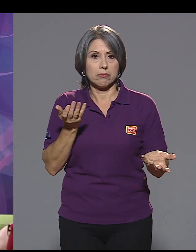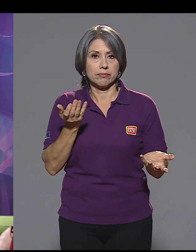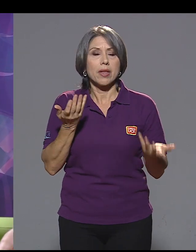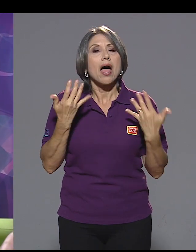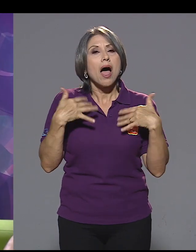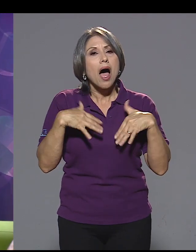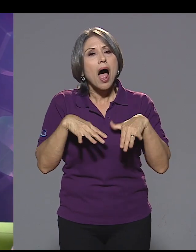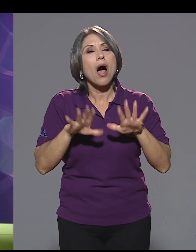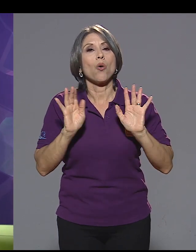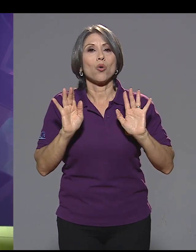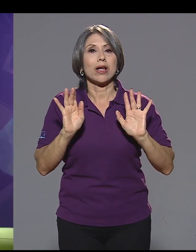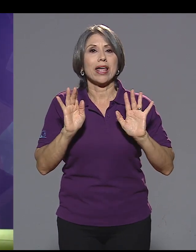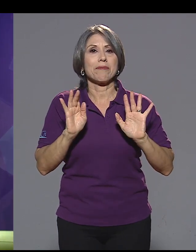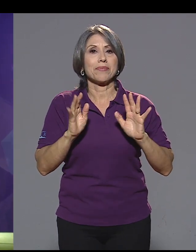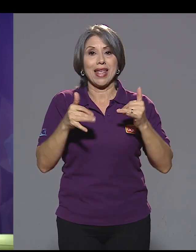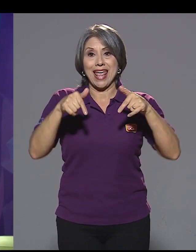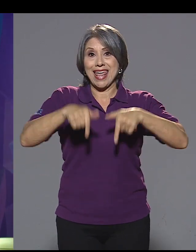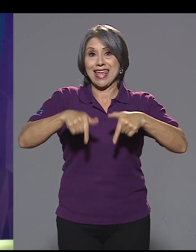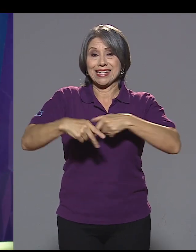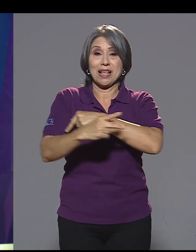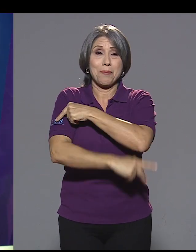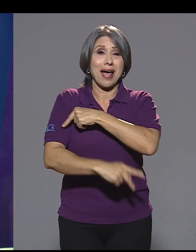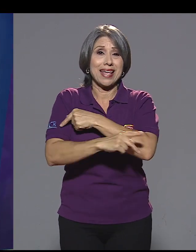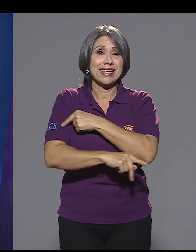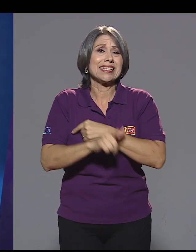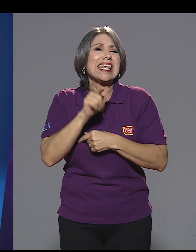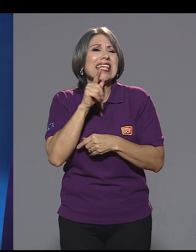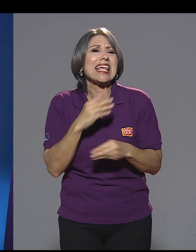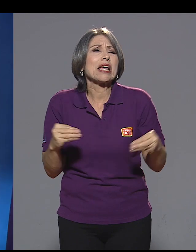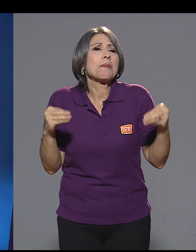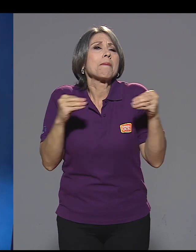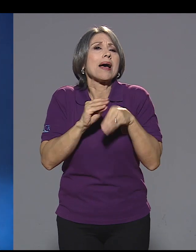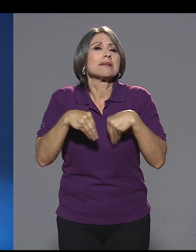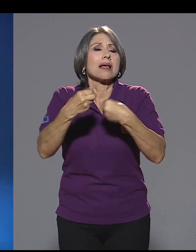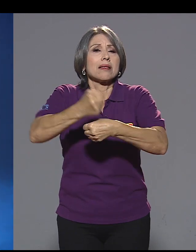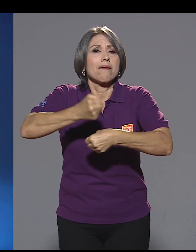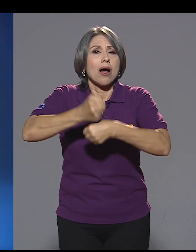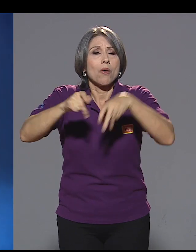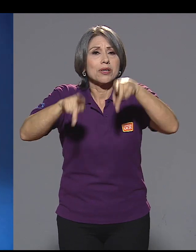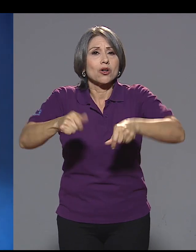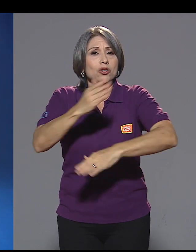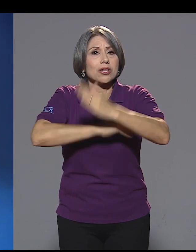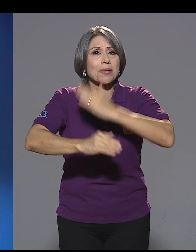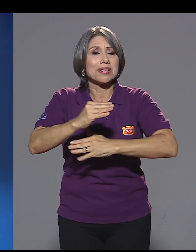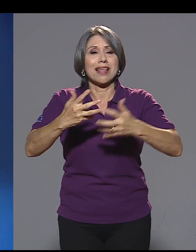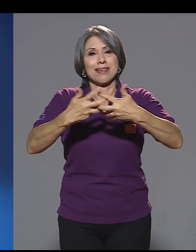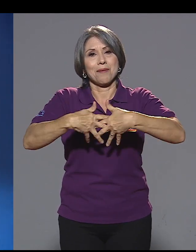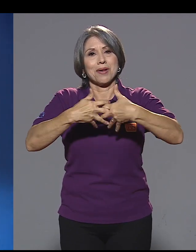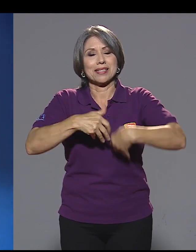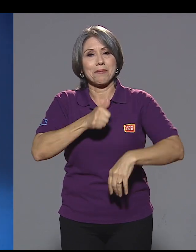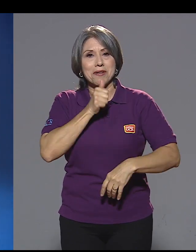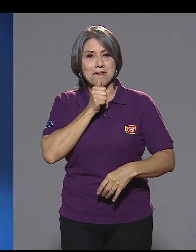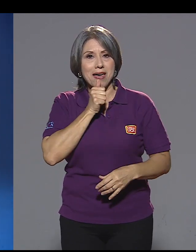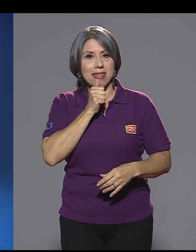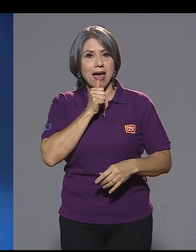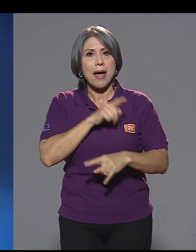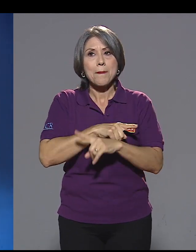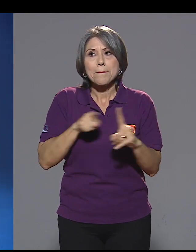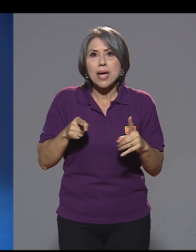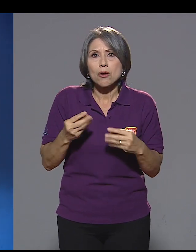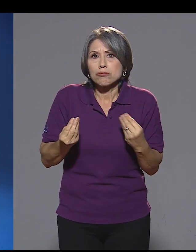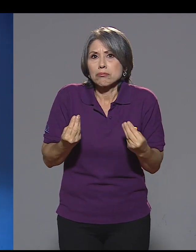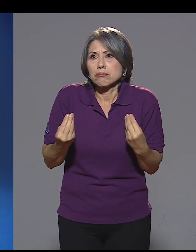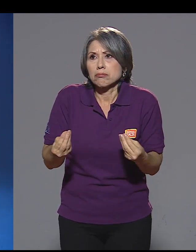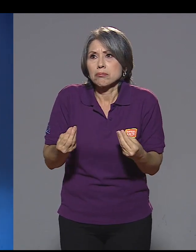privada. Aunque el gran empleador en este país de personas con discapacidad es precisamente la empresa privada. Pero no puede ser que